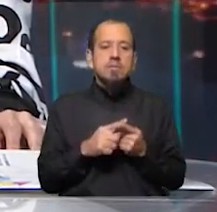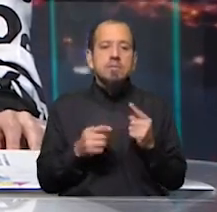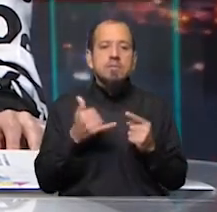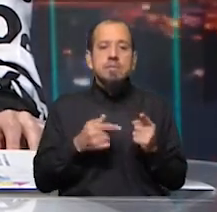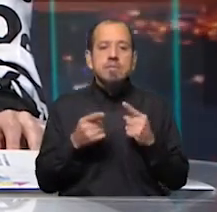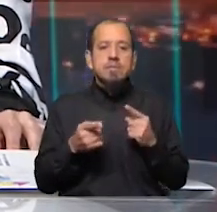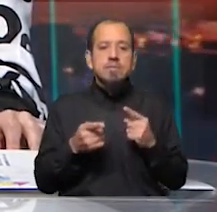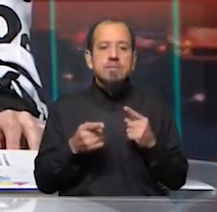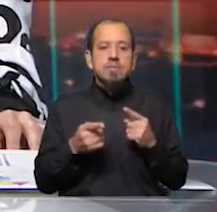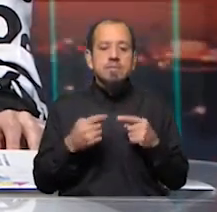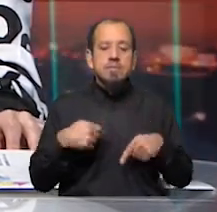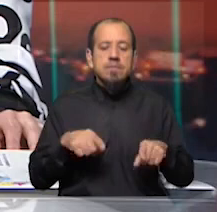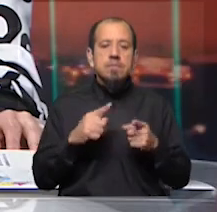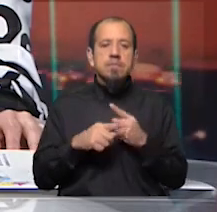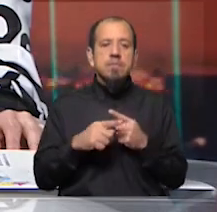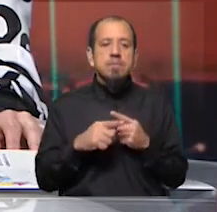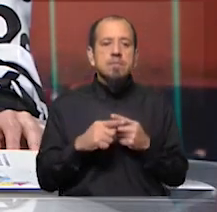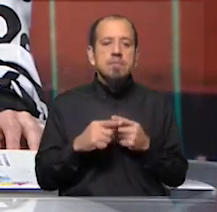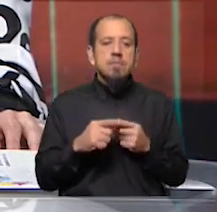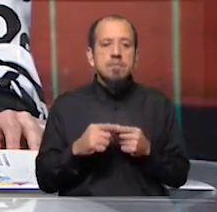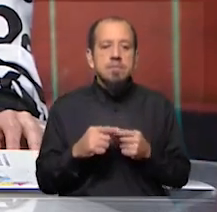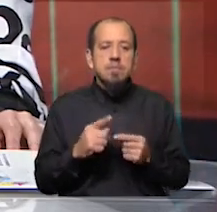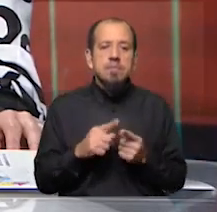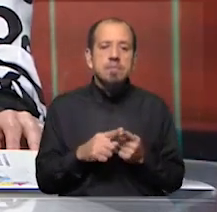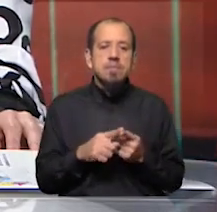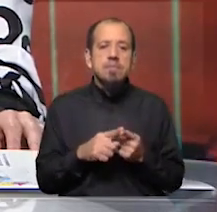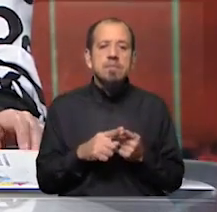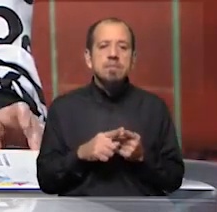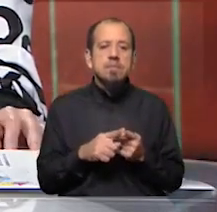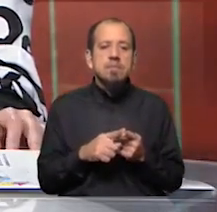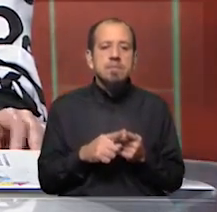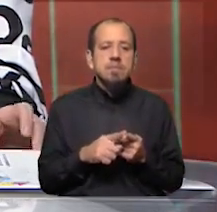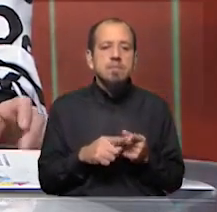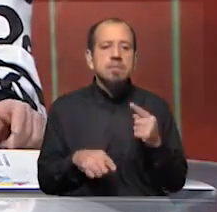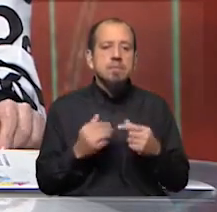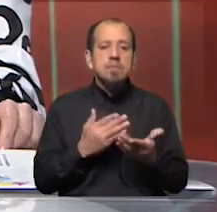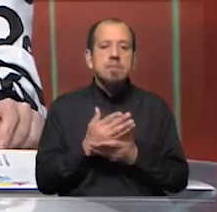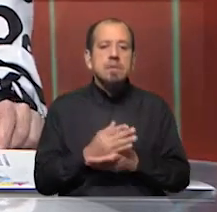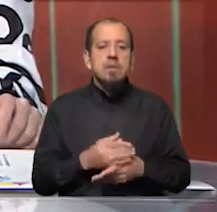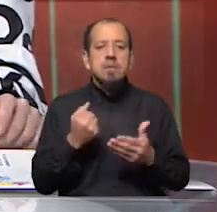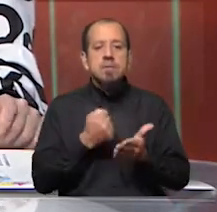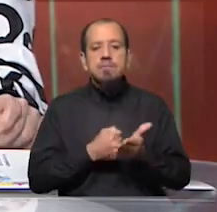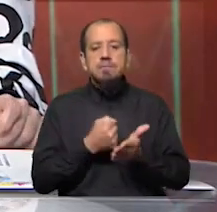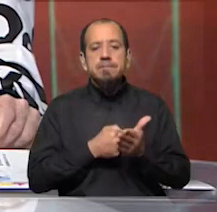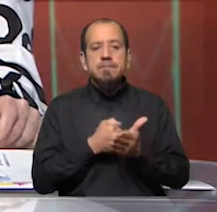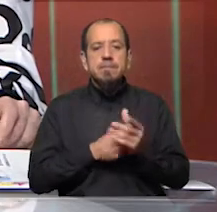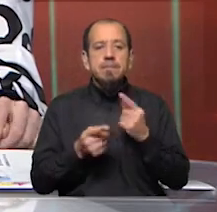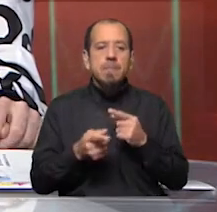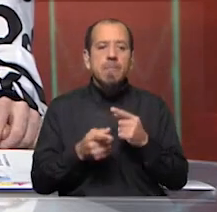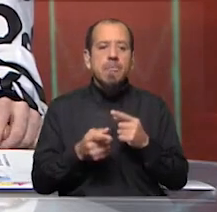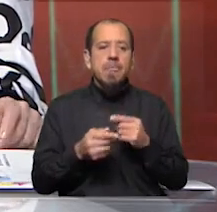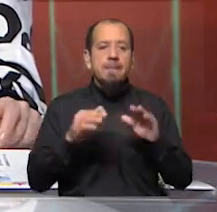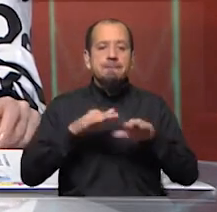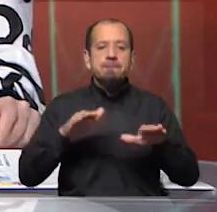tiene esta cosa de intergeneracional que me es alucinante Me fascina y que nada siempre en de que ese niño o